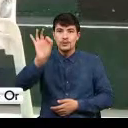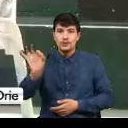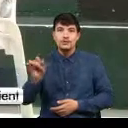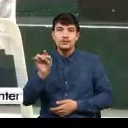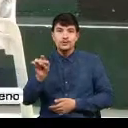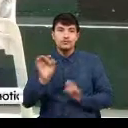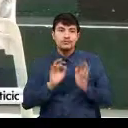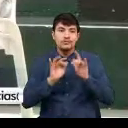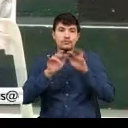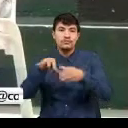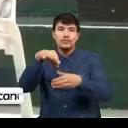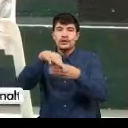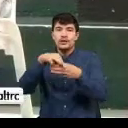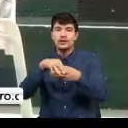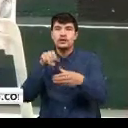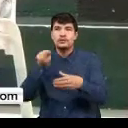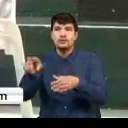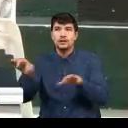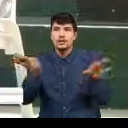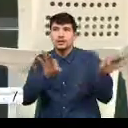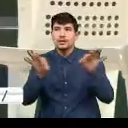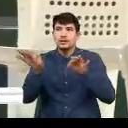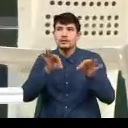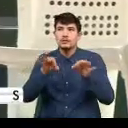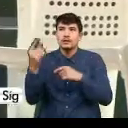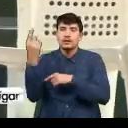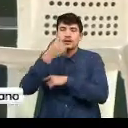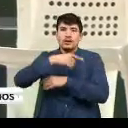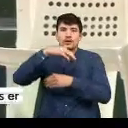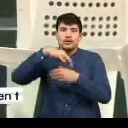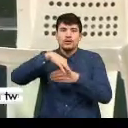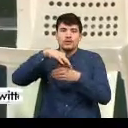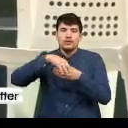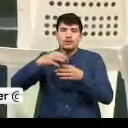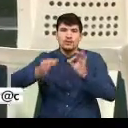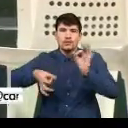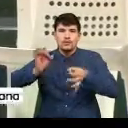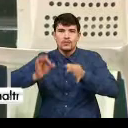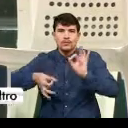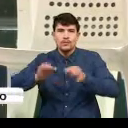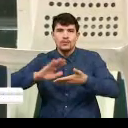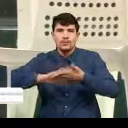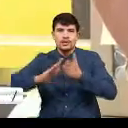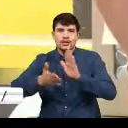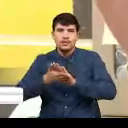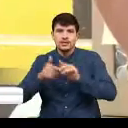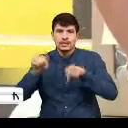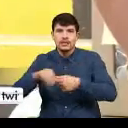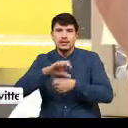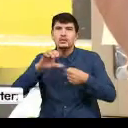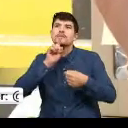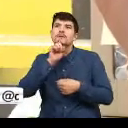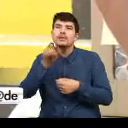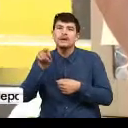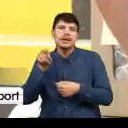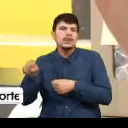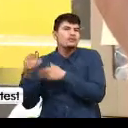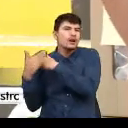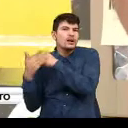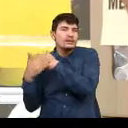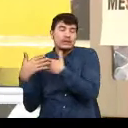de Bucaramanga votó en la elección de jueces de paz y reconsideración de la capital santandereana. Esto es un